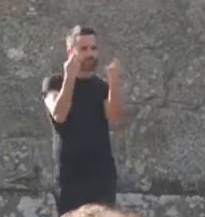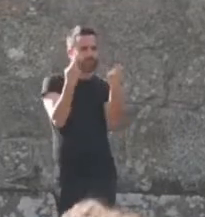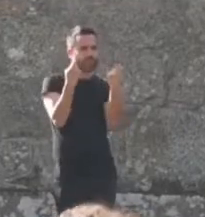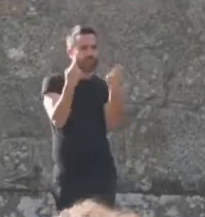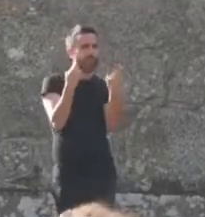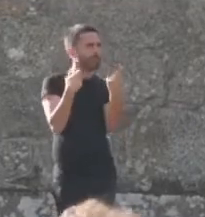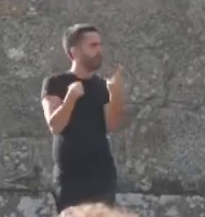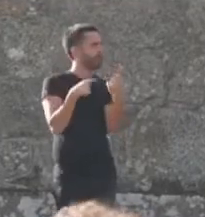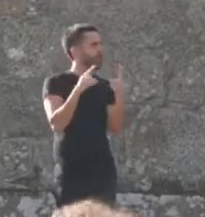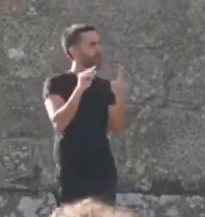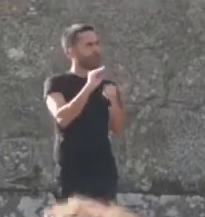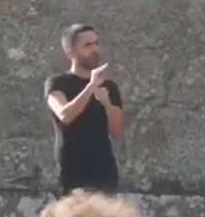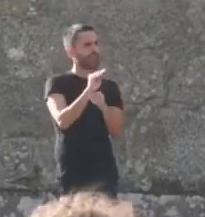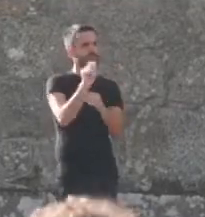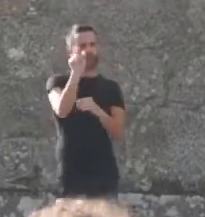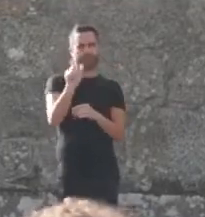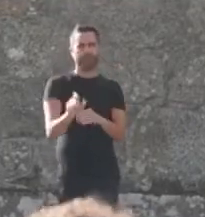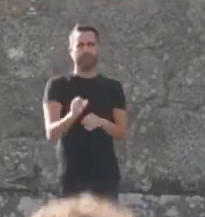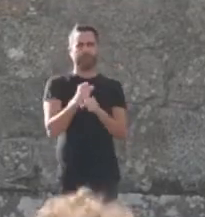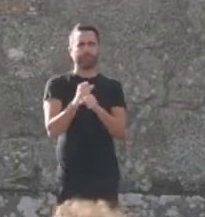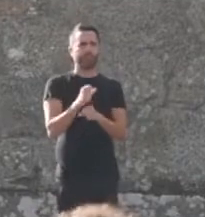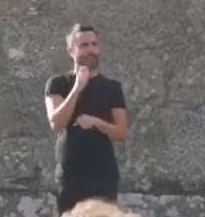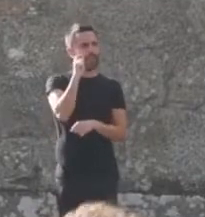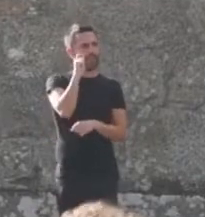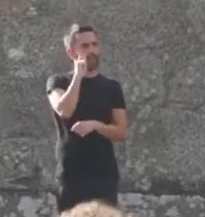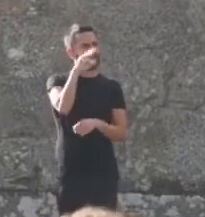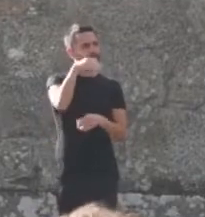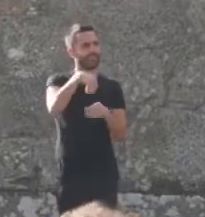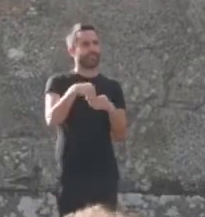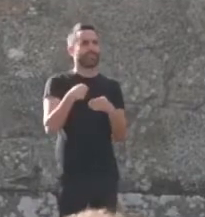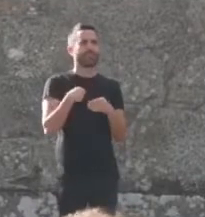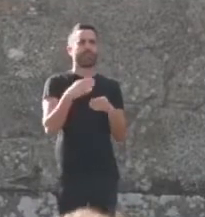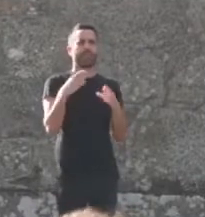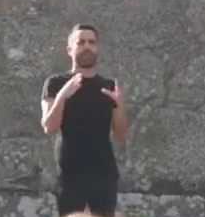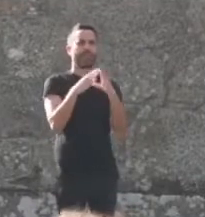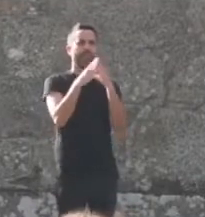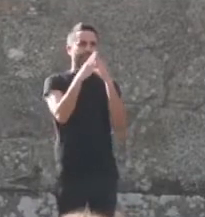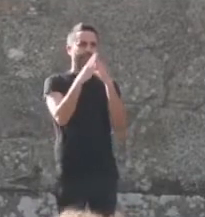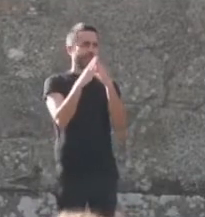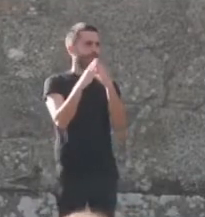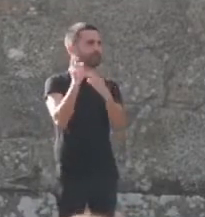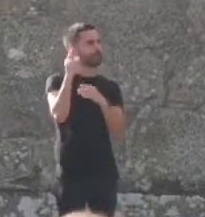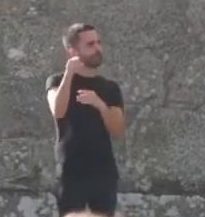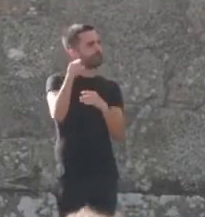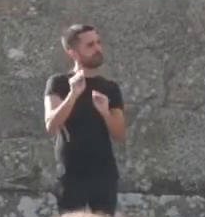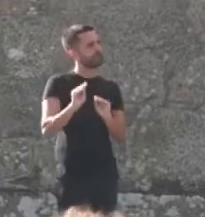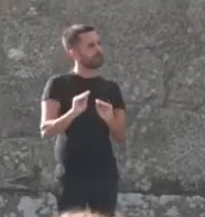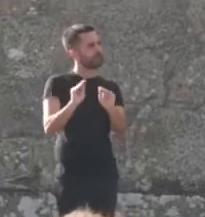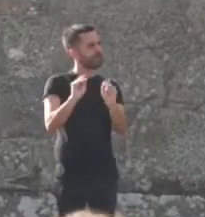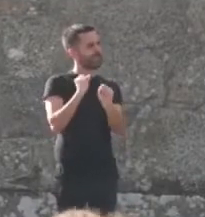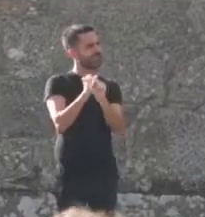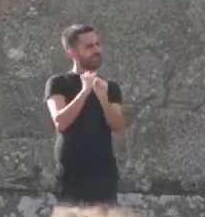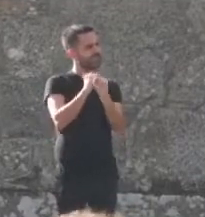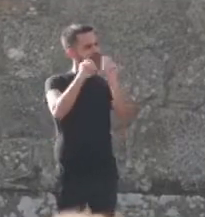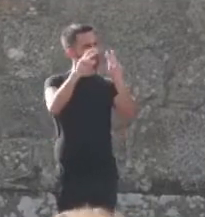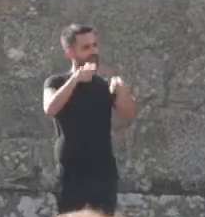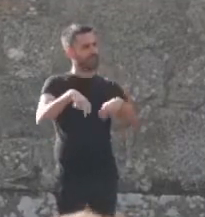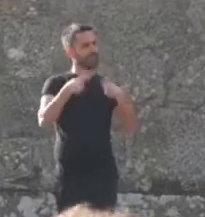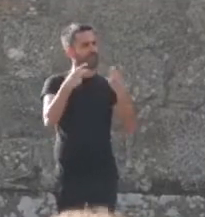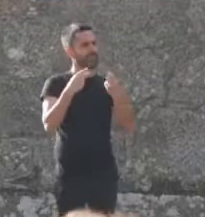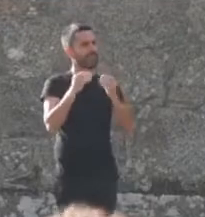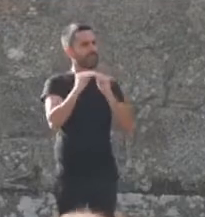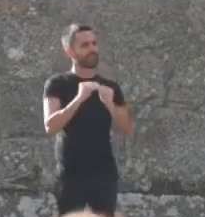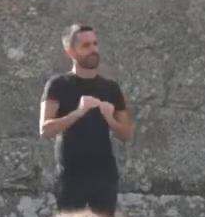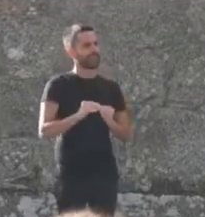por certo, por un vixiante nun cuarto da capela. Ese foi o traballo de rehabilitación que se fixo